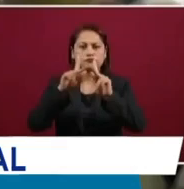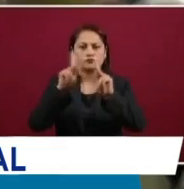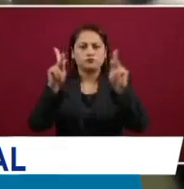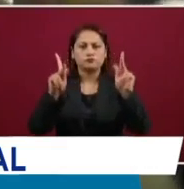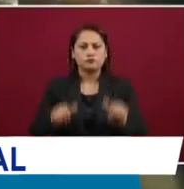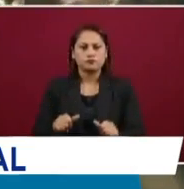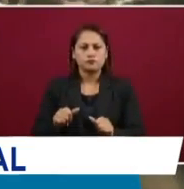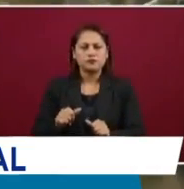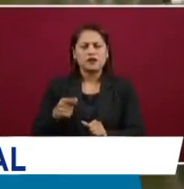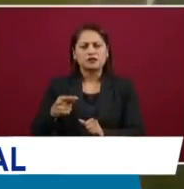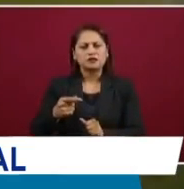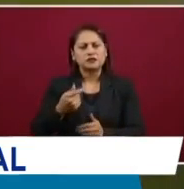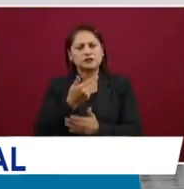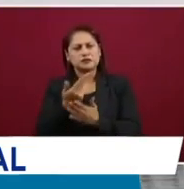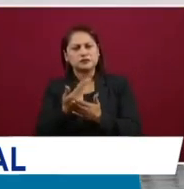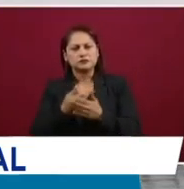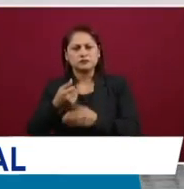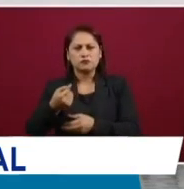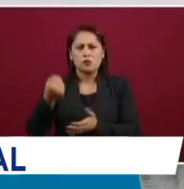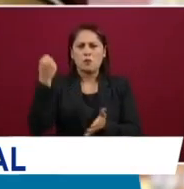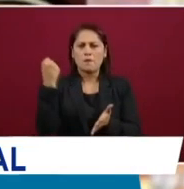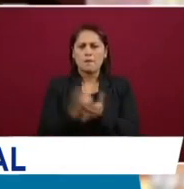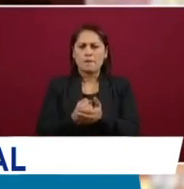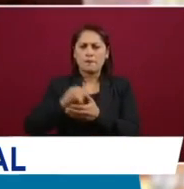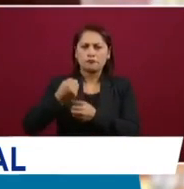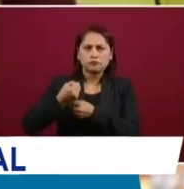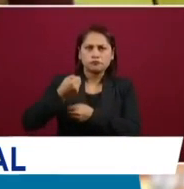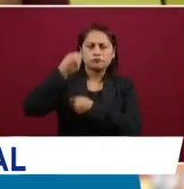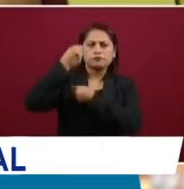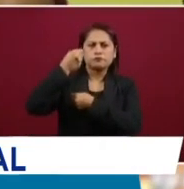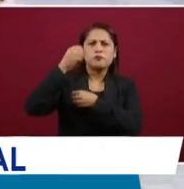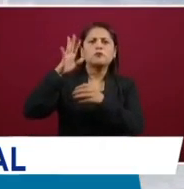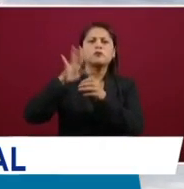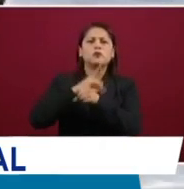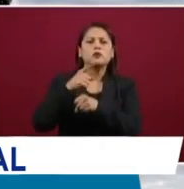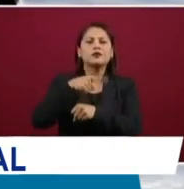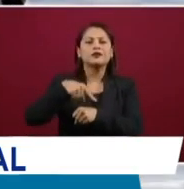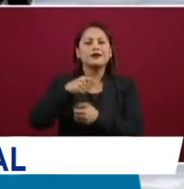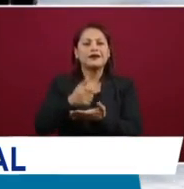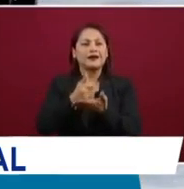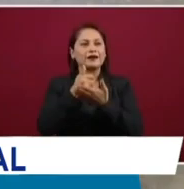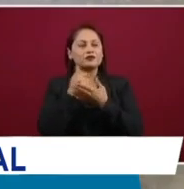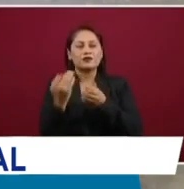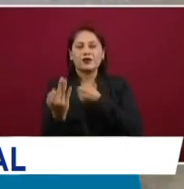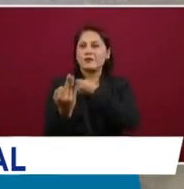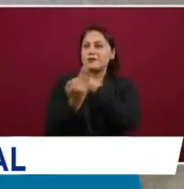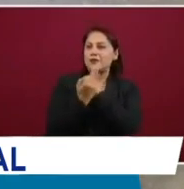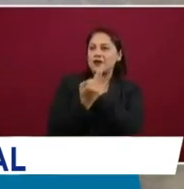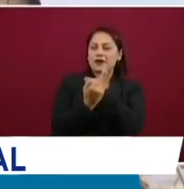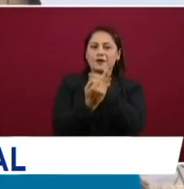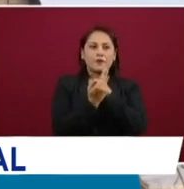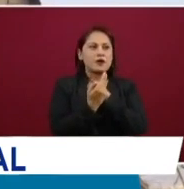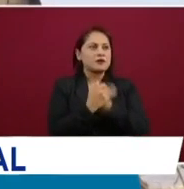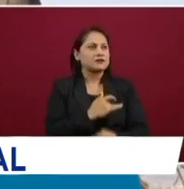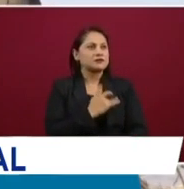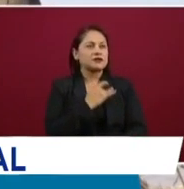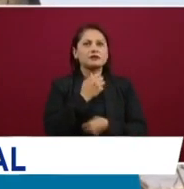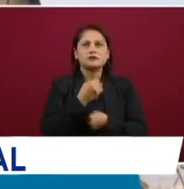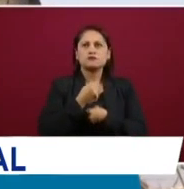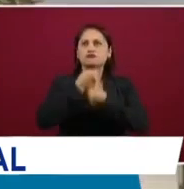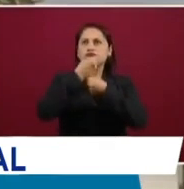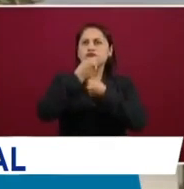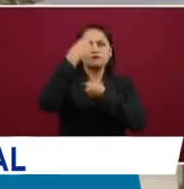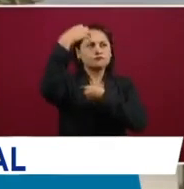se crearán clubs por la paz para dar a conocer las ofertas culturales educativas deportivas y sociales